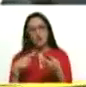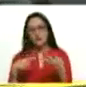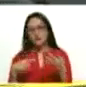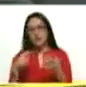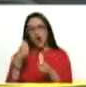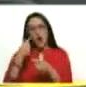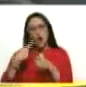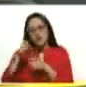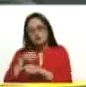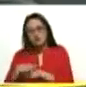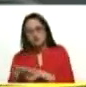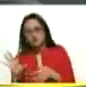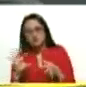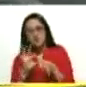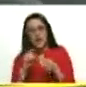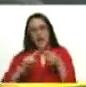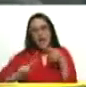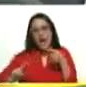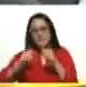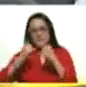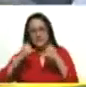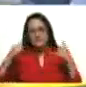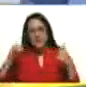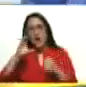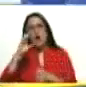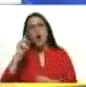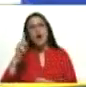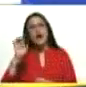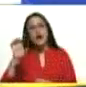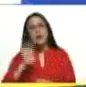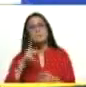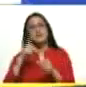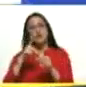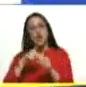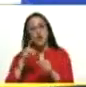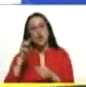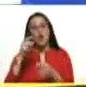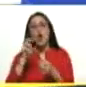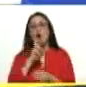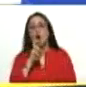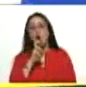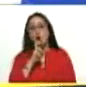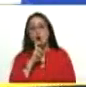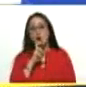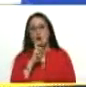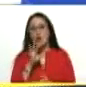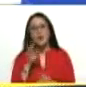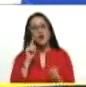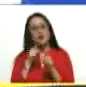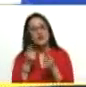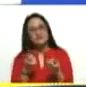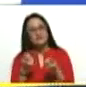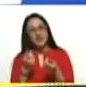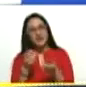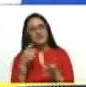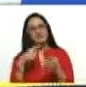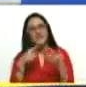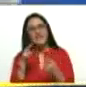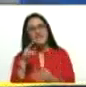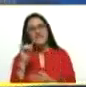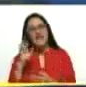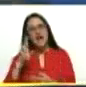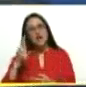mejorados, alambre de aluminio, coque de petróleo, metanol, oro para fines no monetarios, productos de hierro y acero,